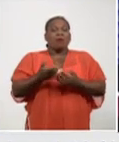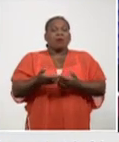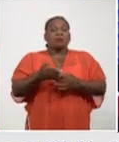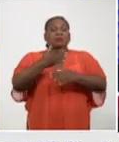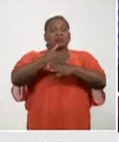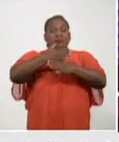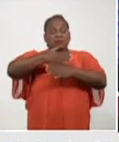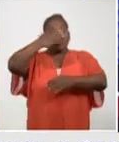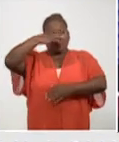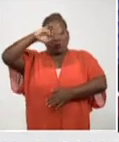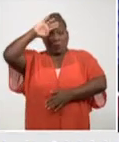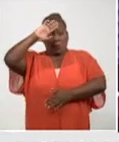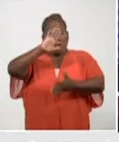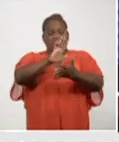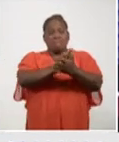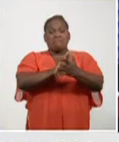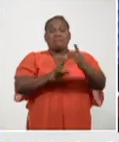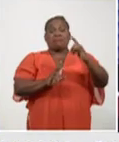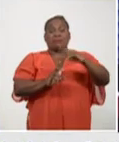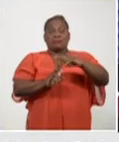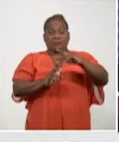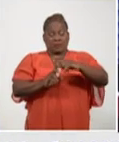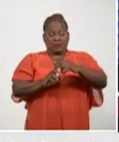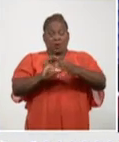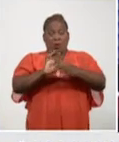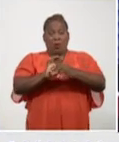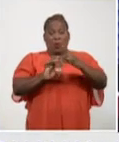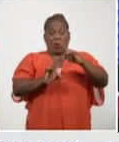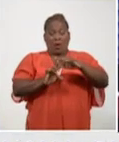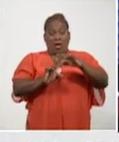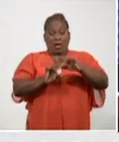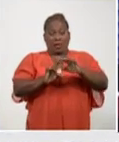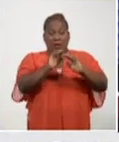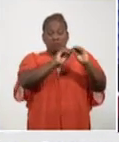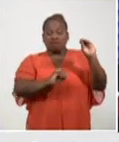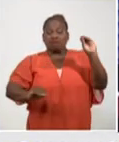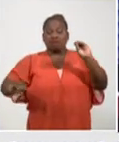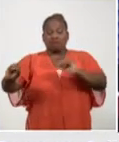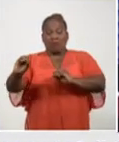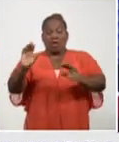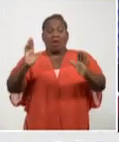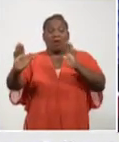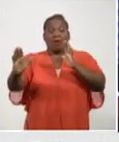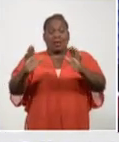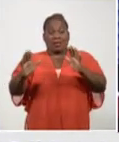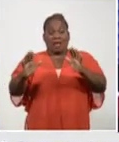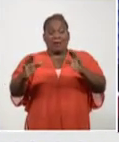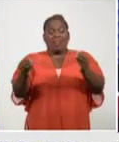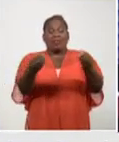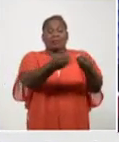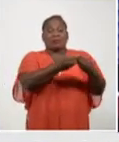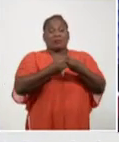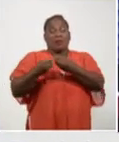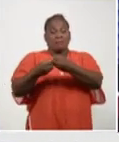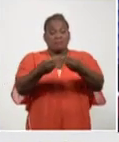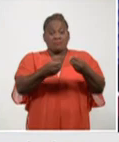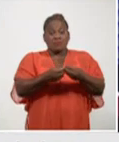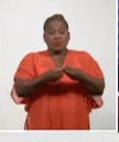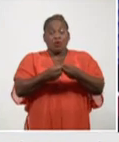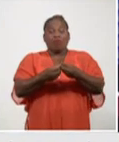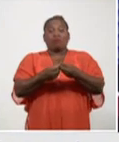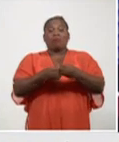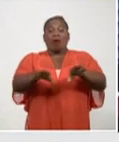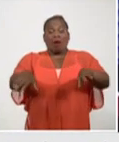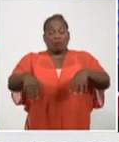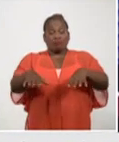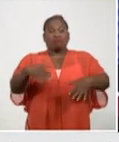Cuba, Matanzas y Guantánamo pasan a la fase de transmisión autóctona limitada en la etapa epidémica. Por tanto, son razones